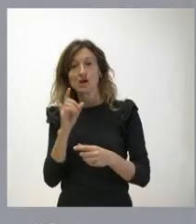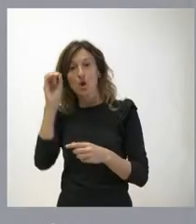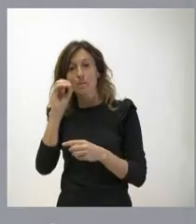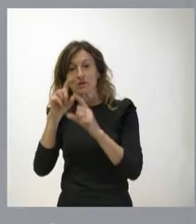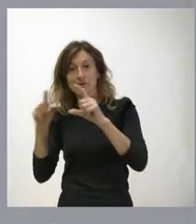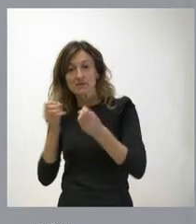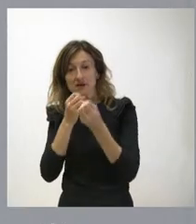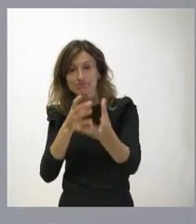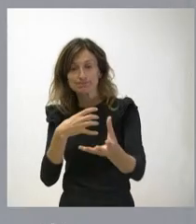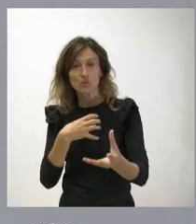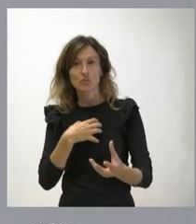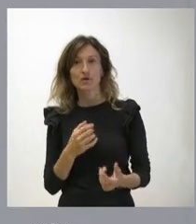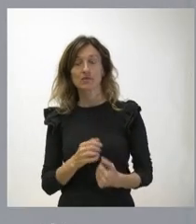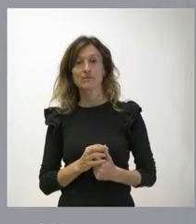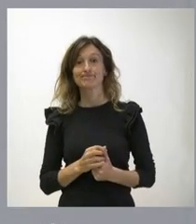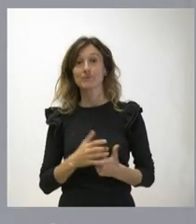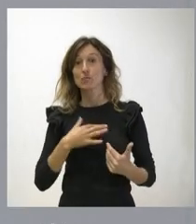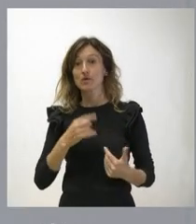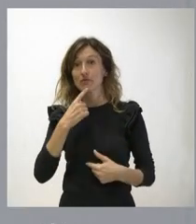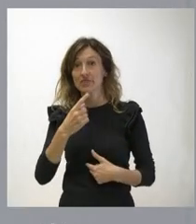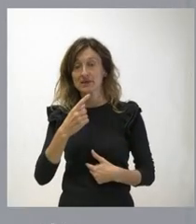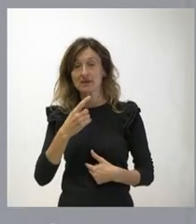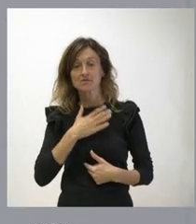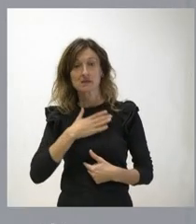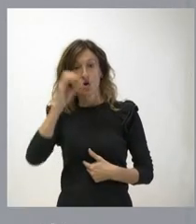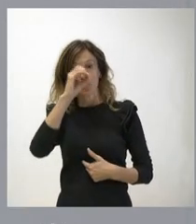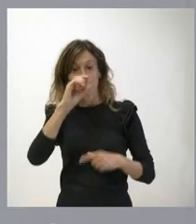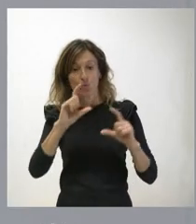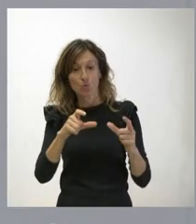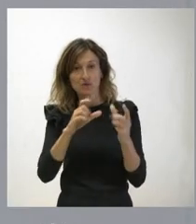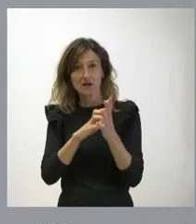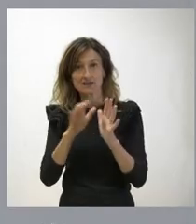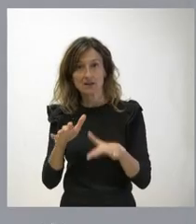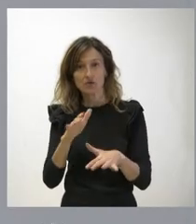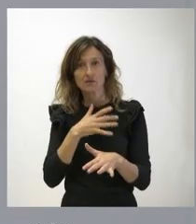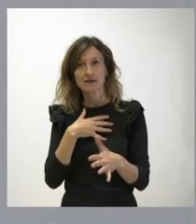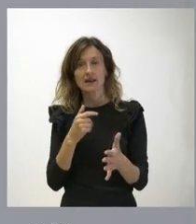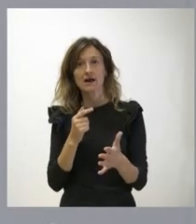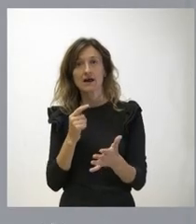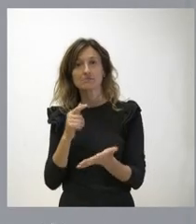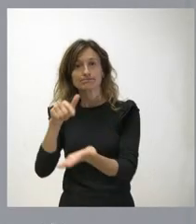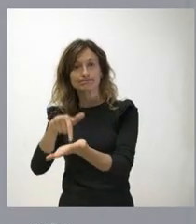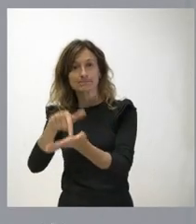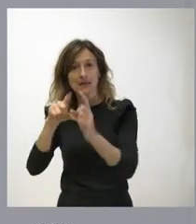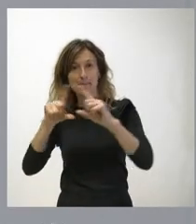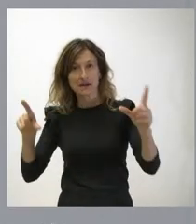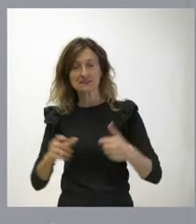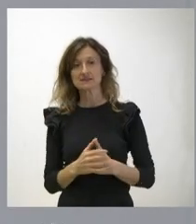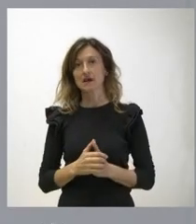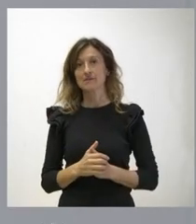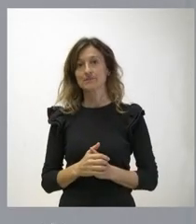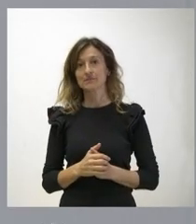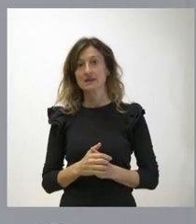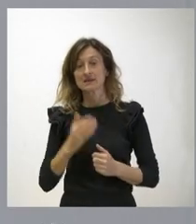la empresa Nosotros sí que podemos transmitir Cuál es la posición de la junta de Castilla y león de exigencia hacia esa empresa y si nos